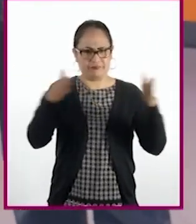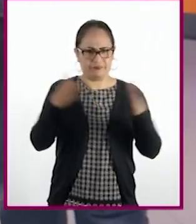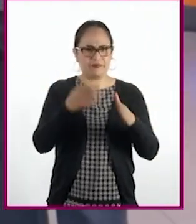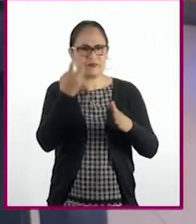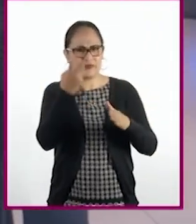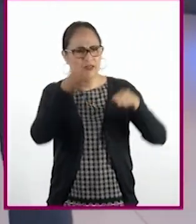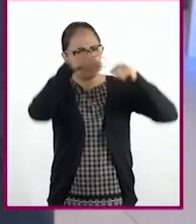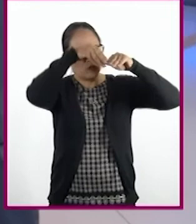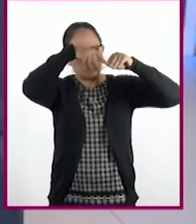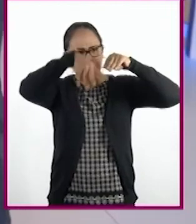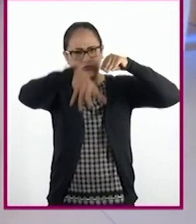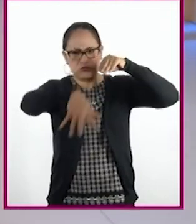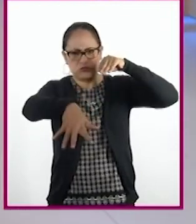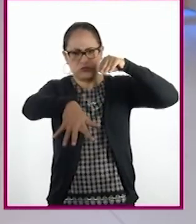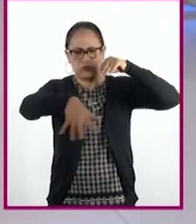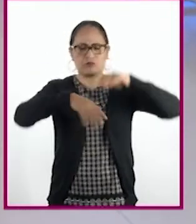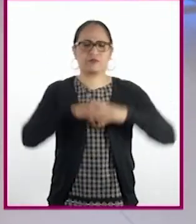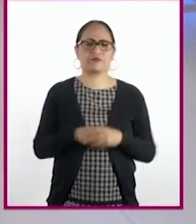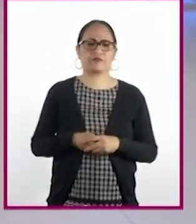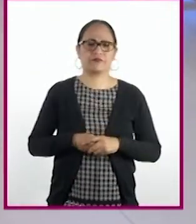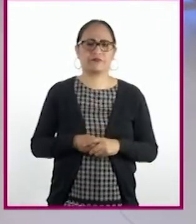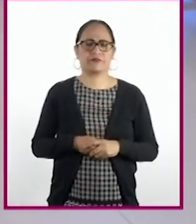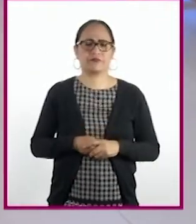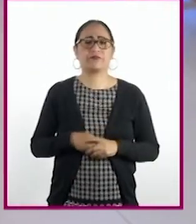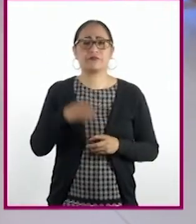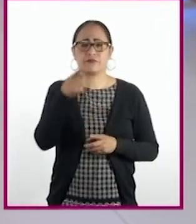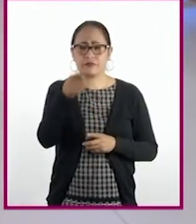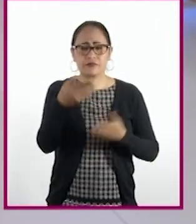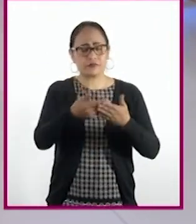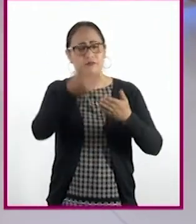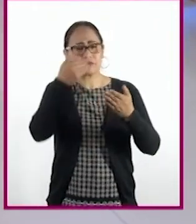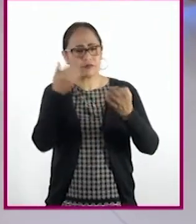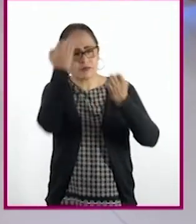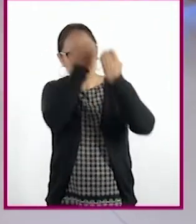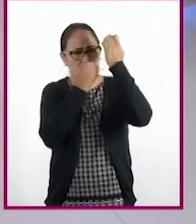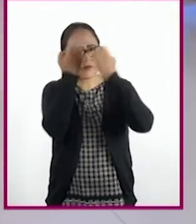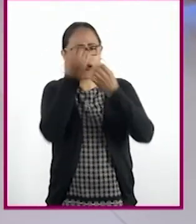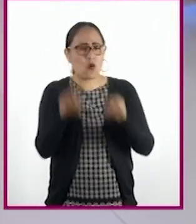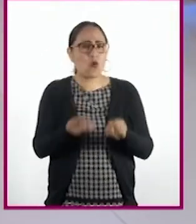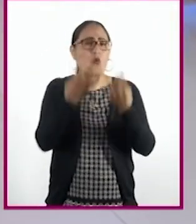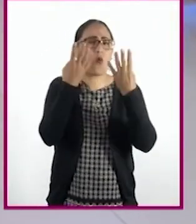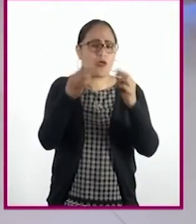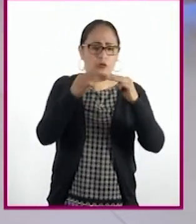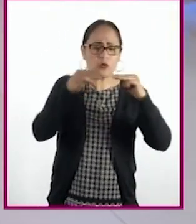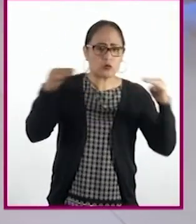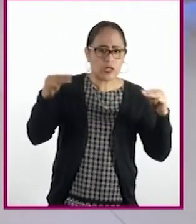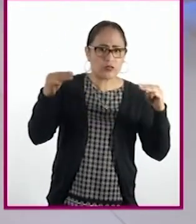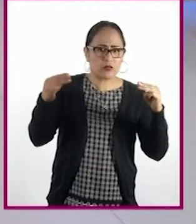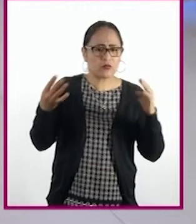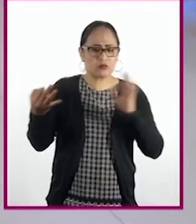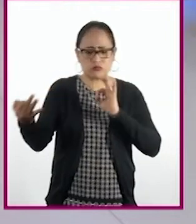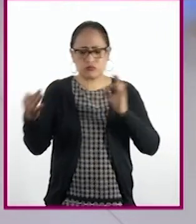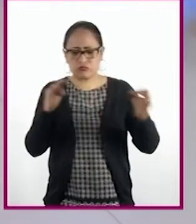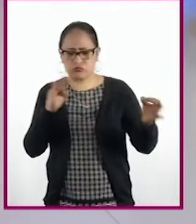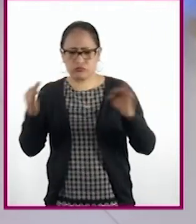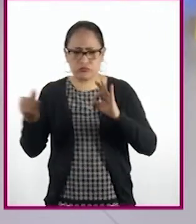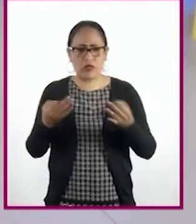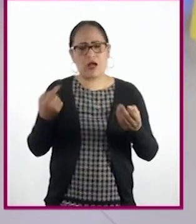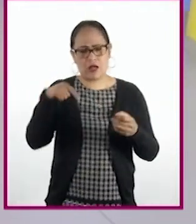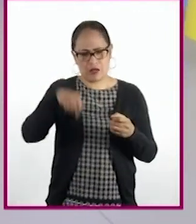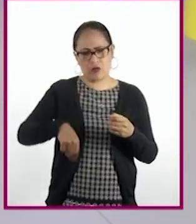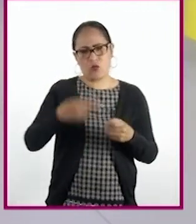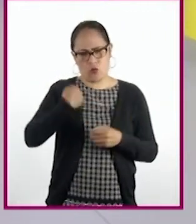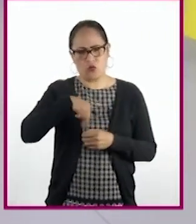el declive. Por eso deben tomar en cuenta las medidas adecuadas. Y en nuestro caso,